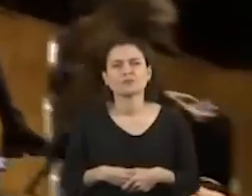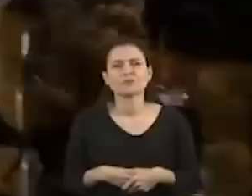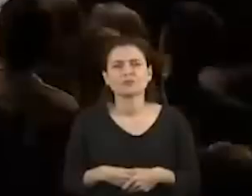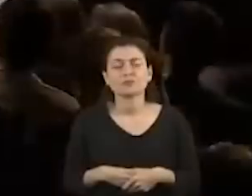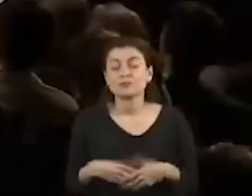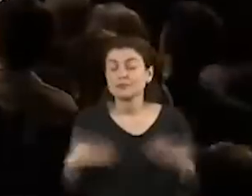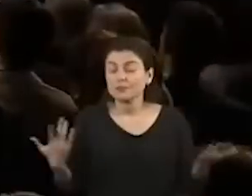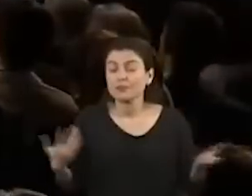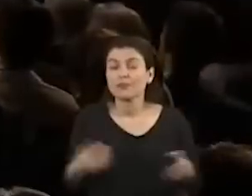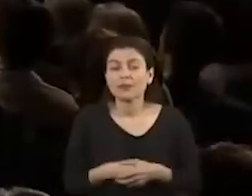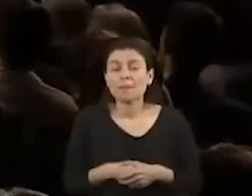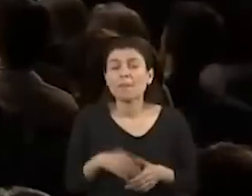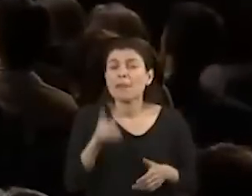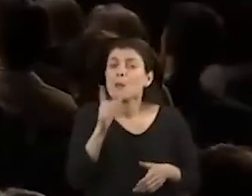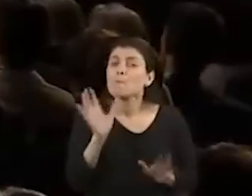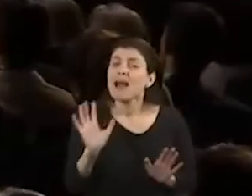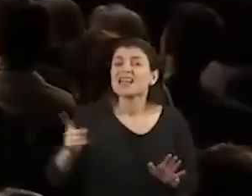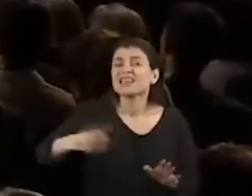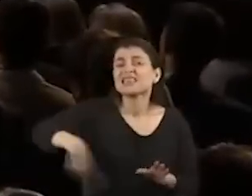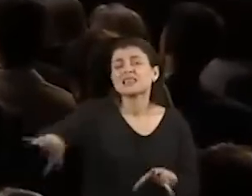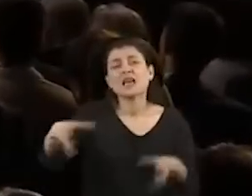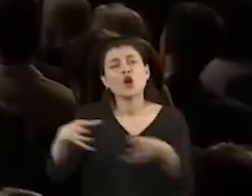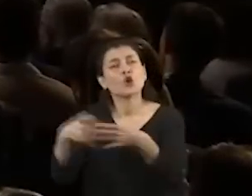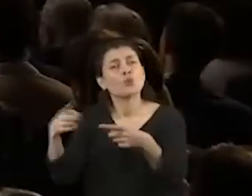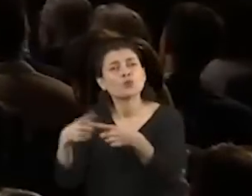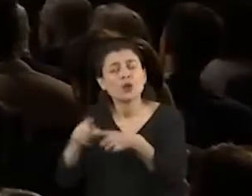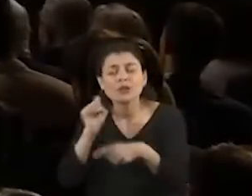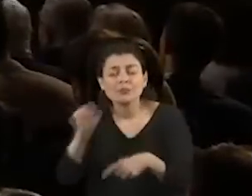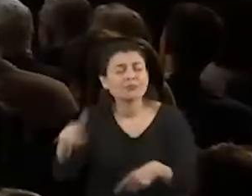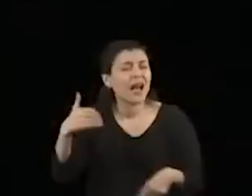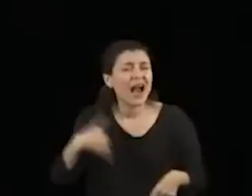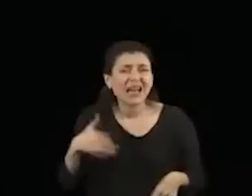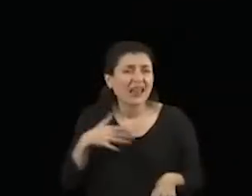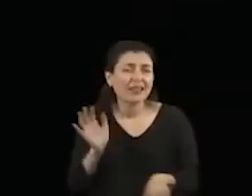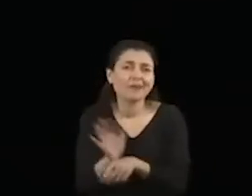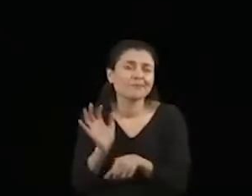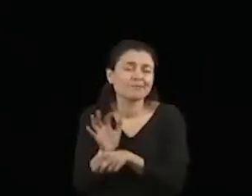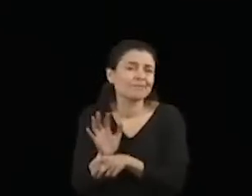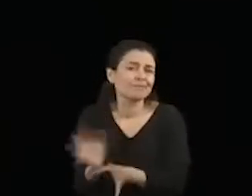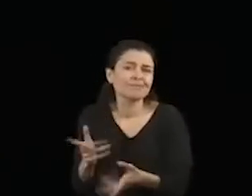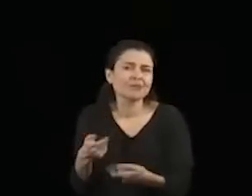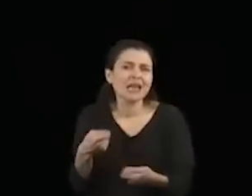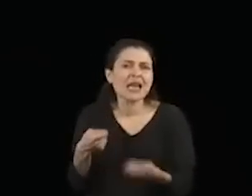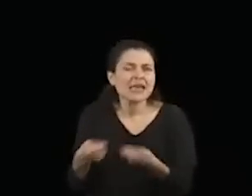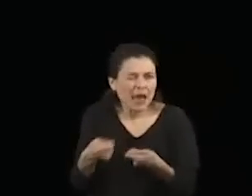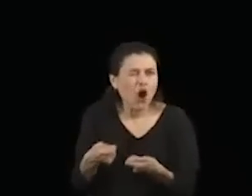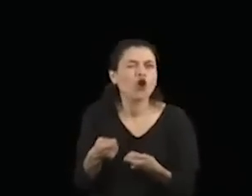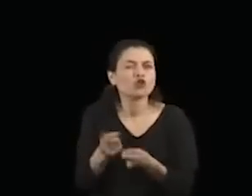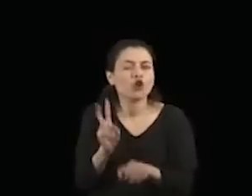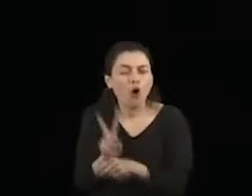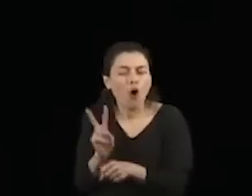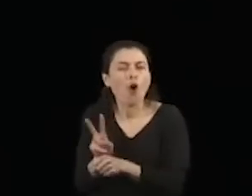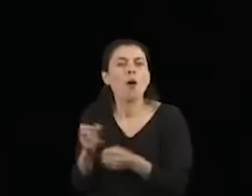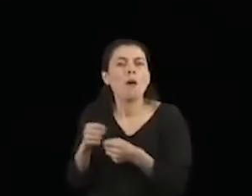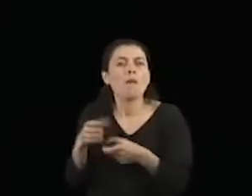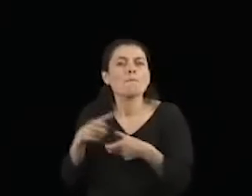Pero parece que para la política argenta es un negocio fabricar pobres y